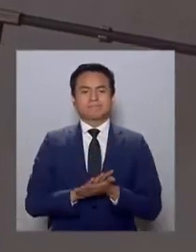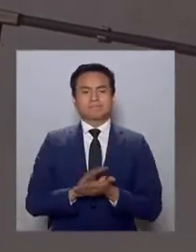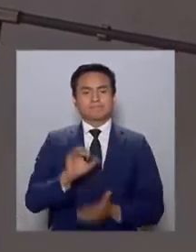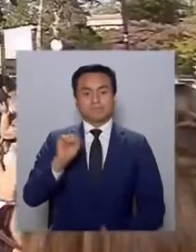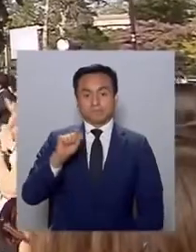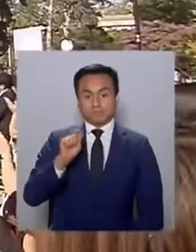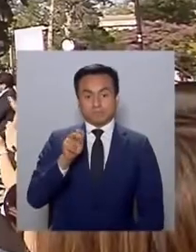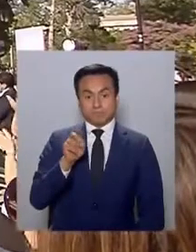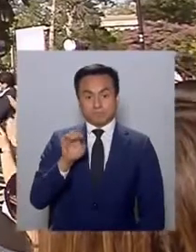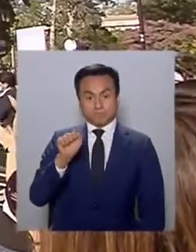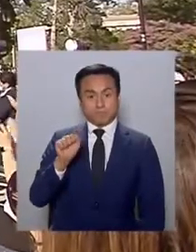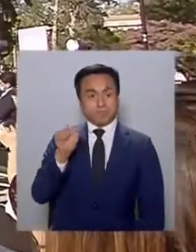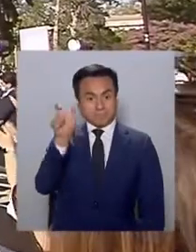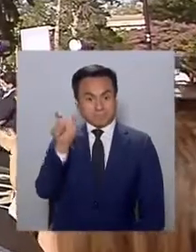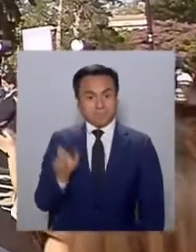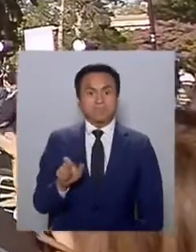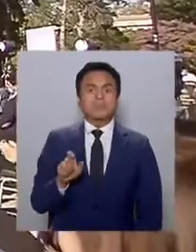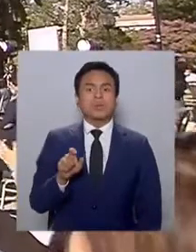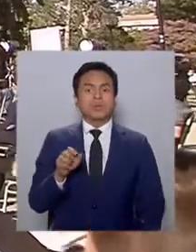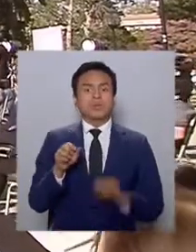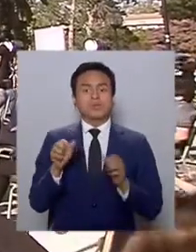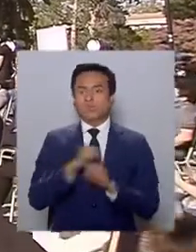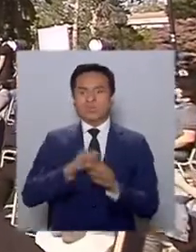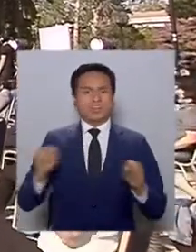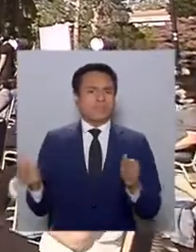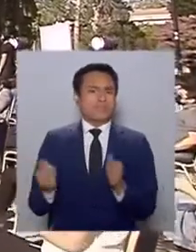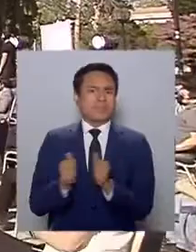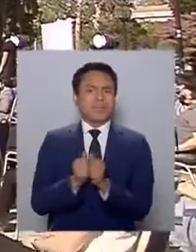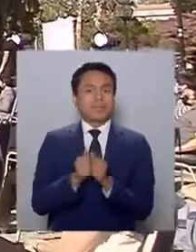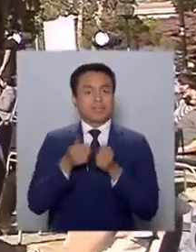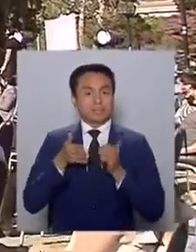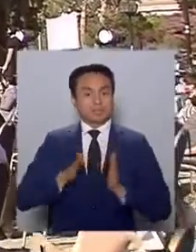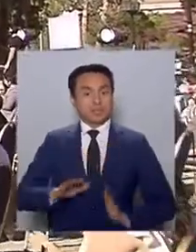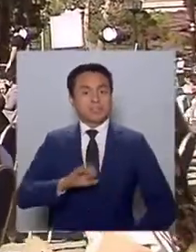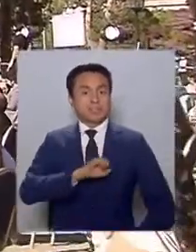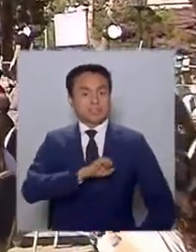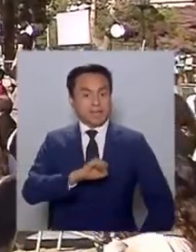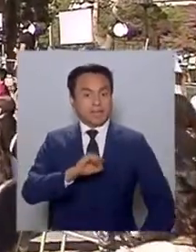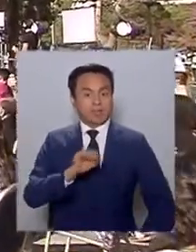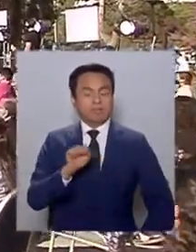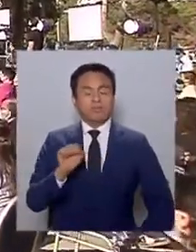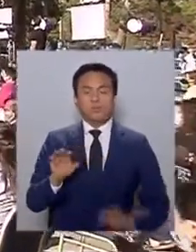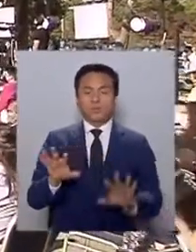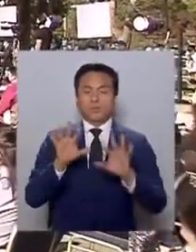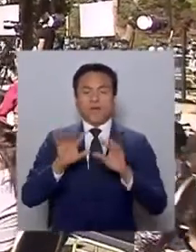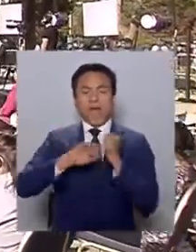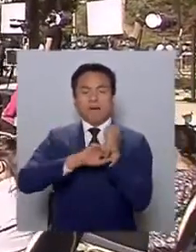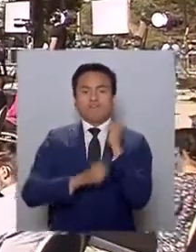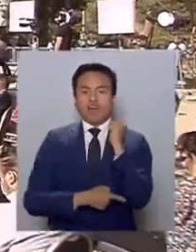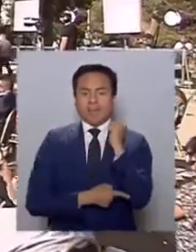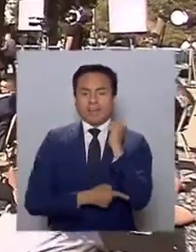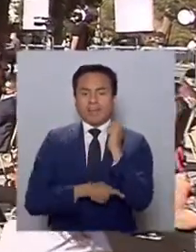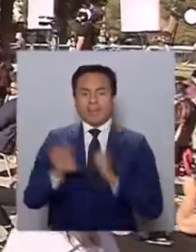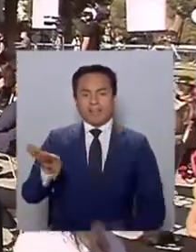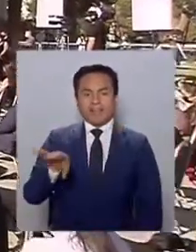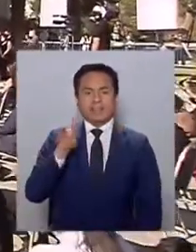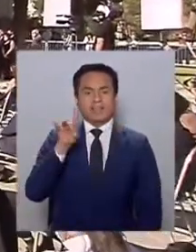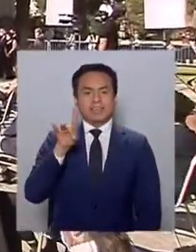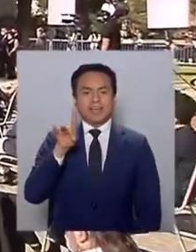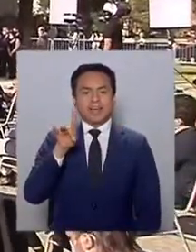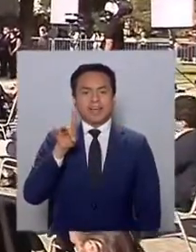Antonia Urrejola, que hoy no puede acompañarnos, nació en Santiago, es una destacada abogada y fue electa por